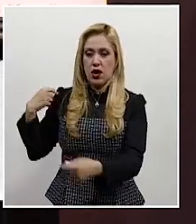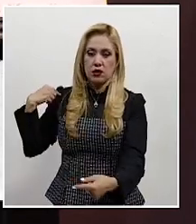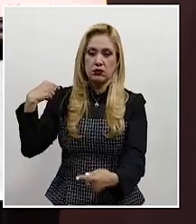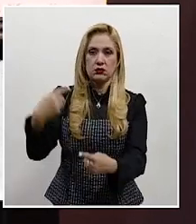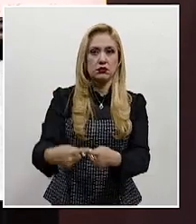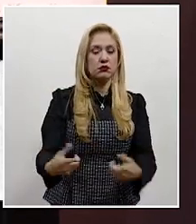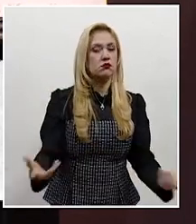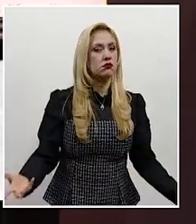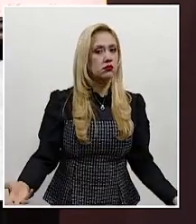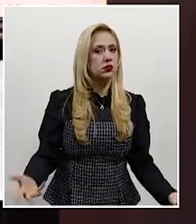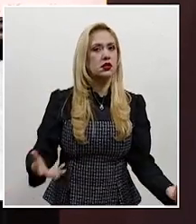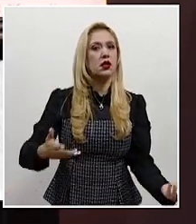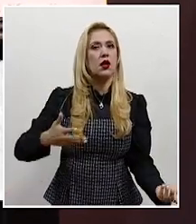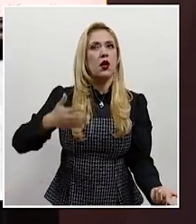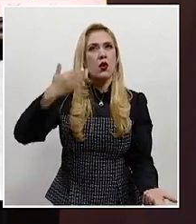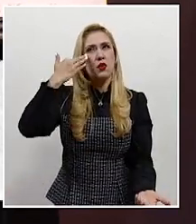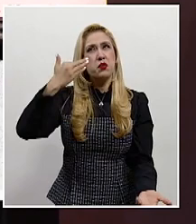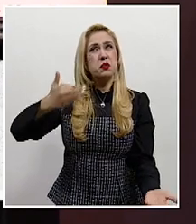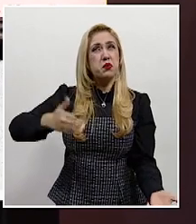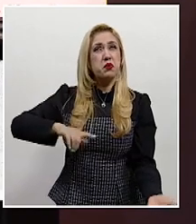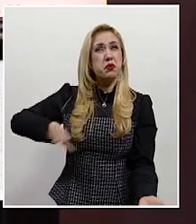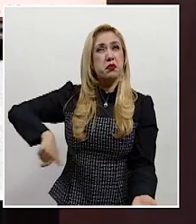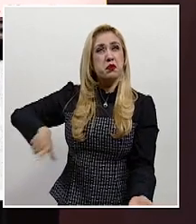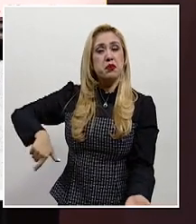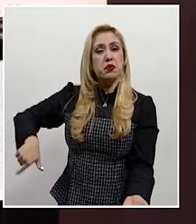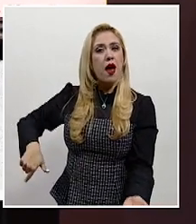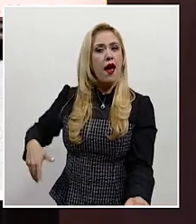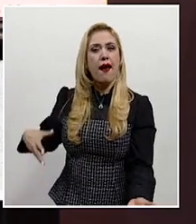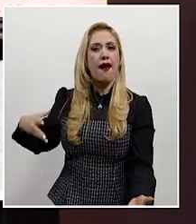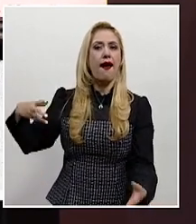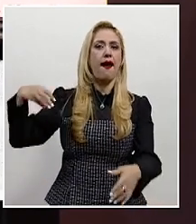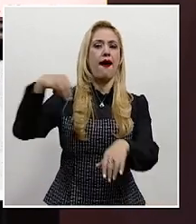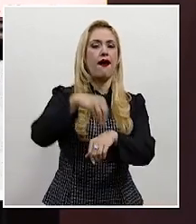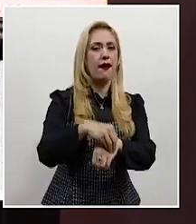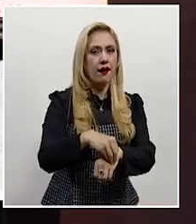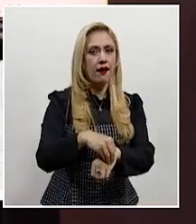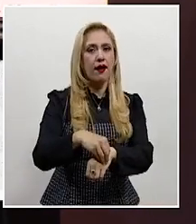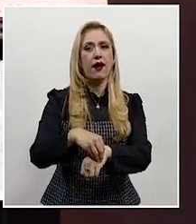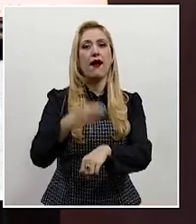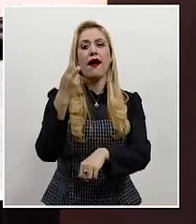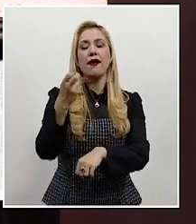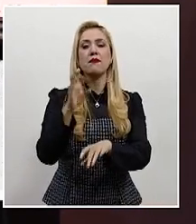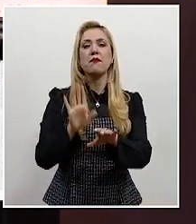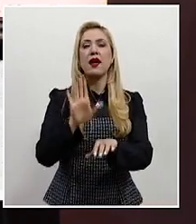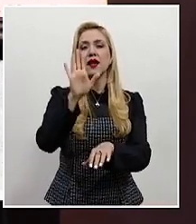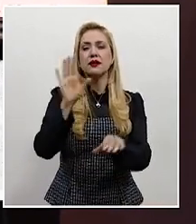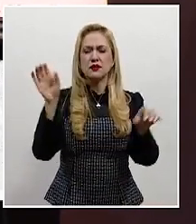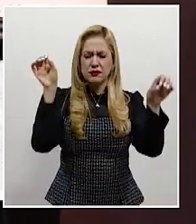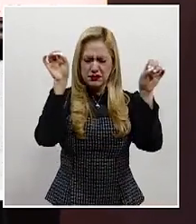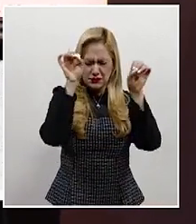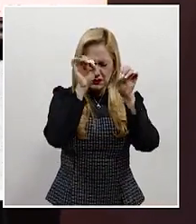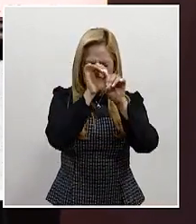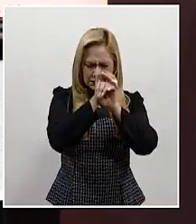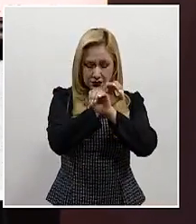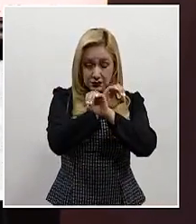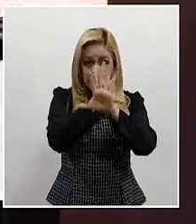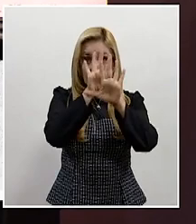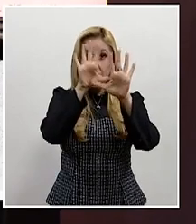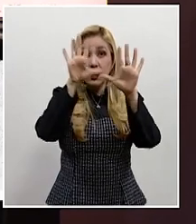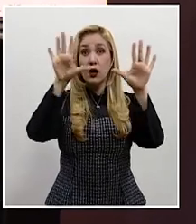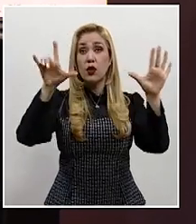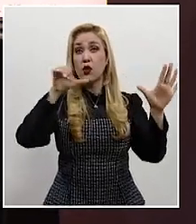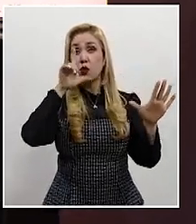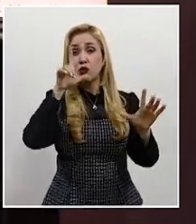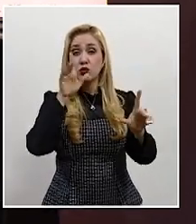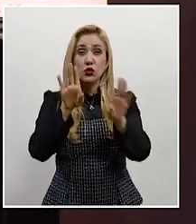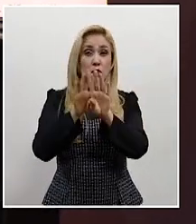un rezago que había también en esa materia. Y siempre es como una luz al fondo del túnel que va guiando